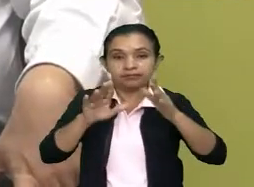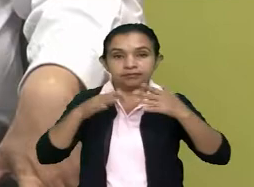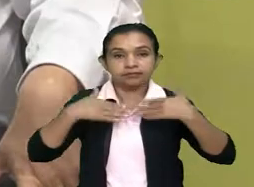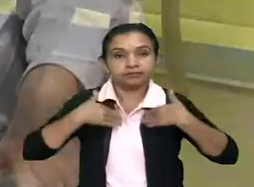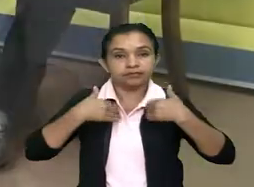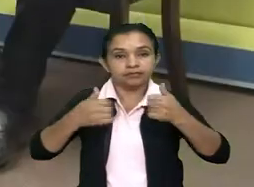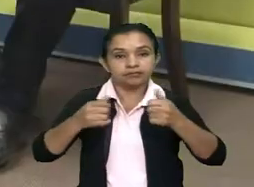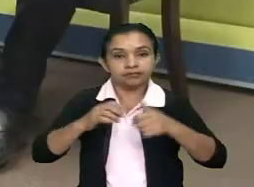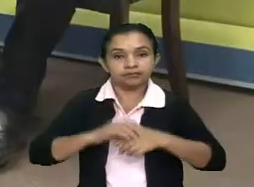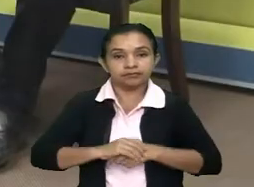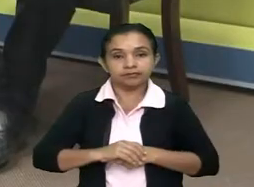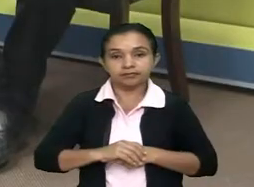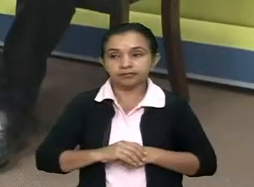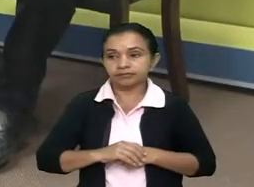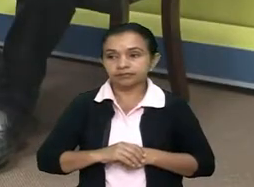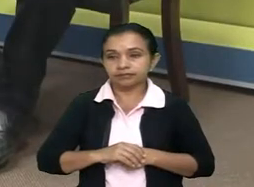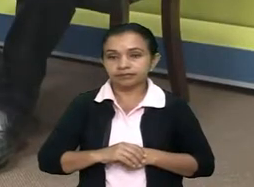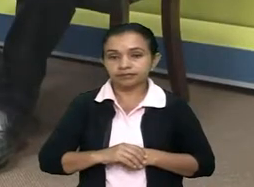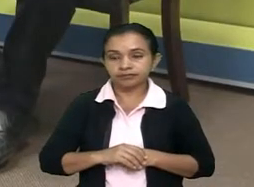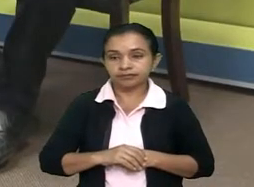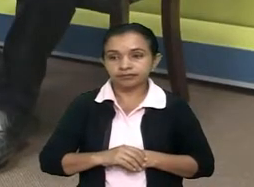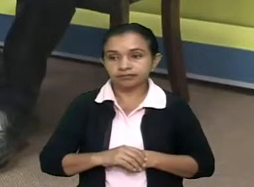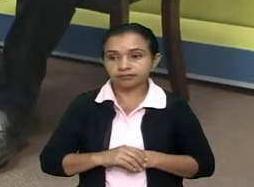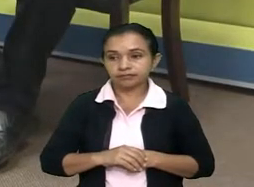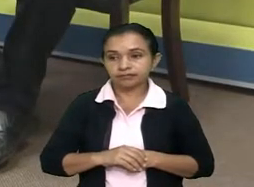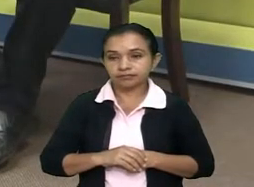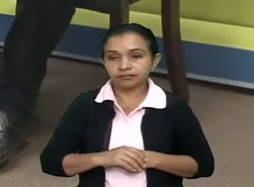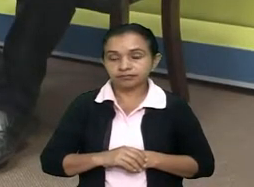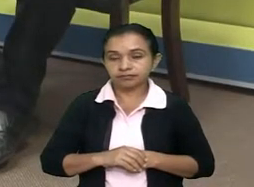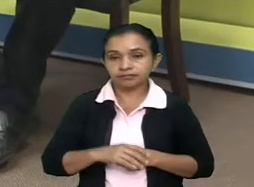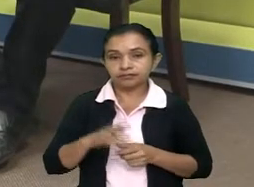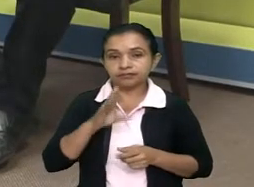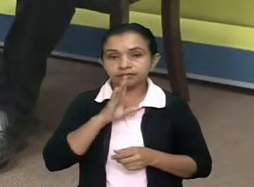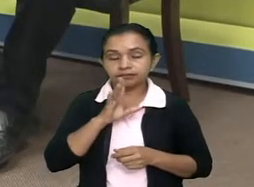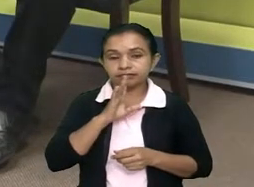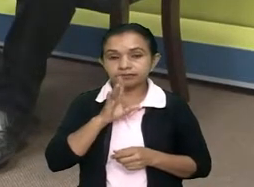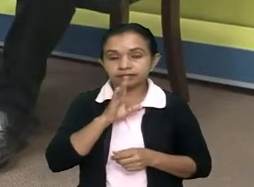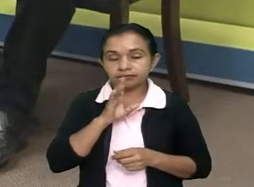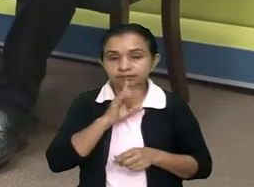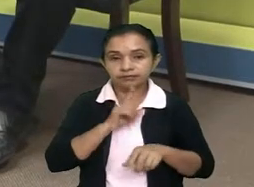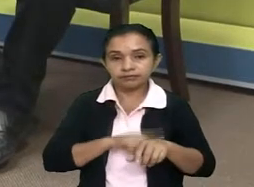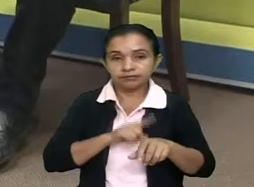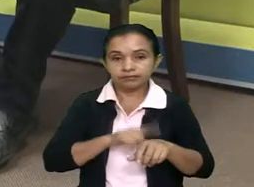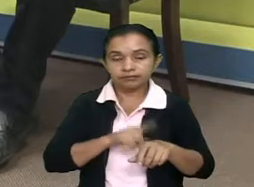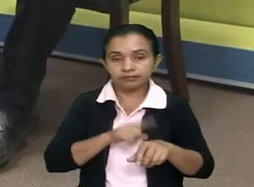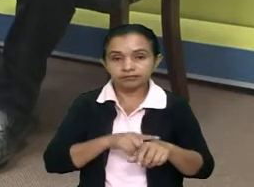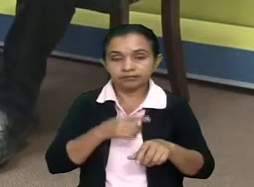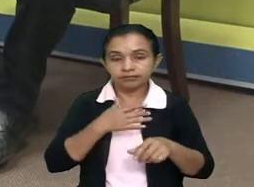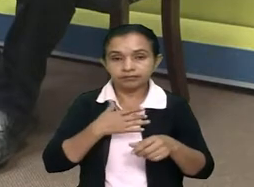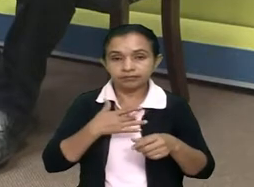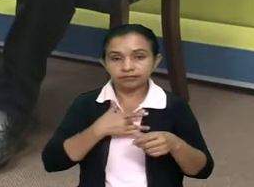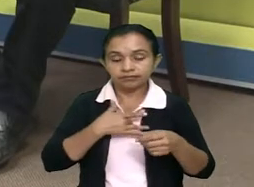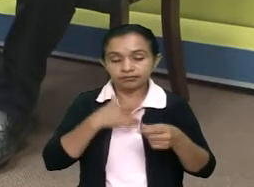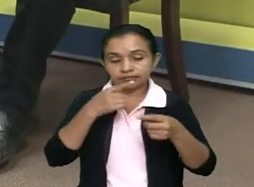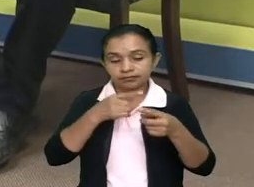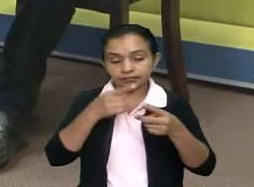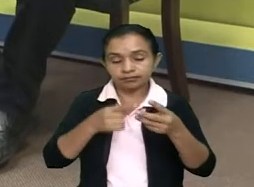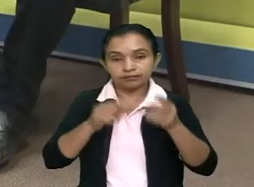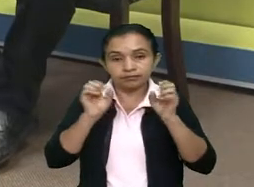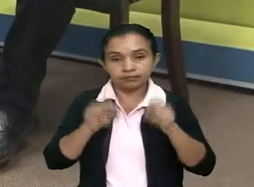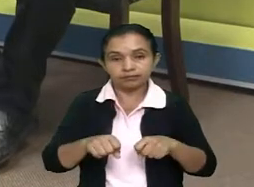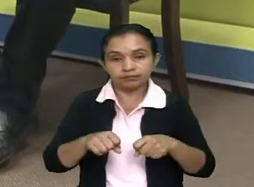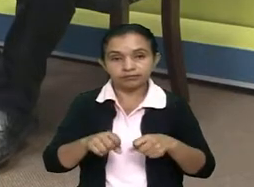de sangre hábleme brevemente doctor de los requisitos y el tiempo el intervalo de tiempo en que uno puede